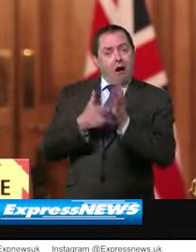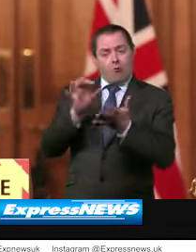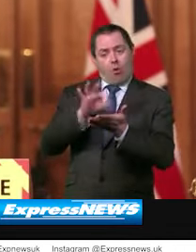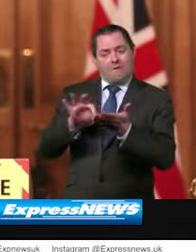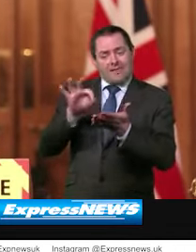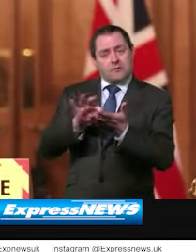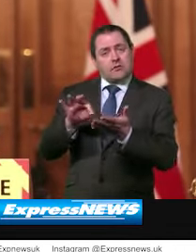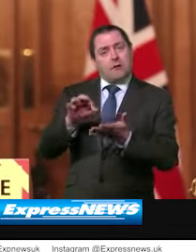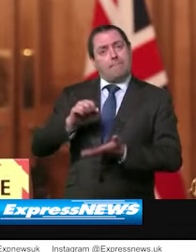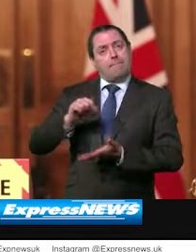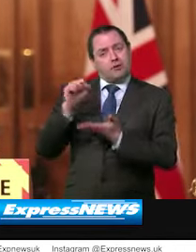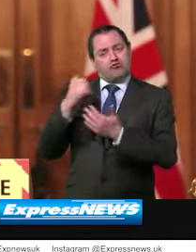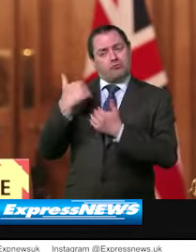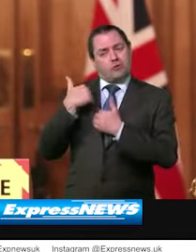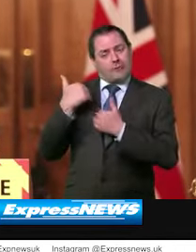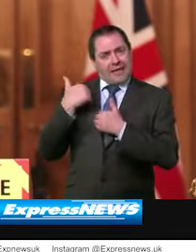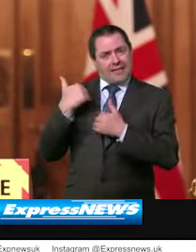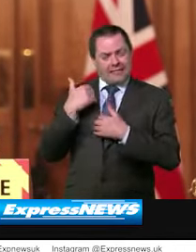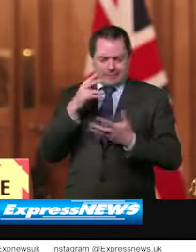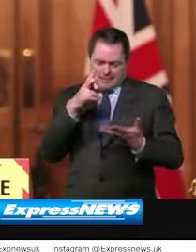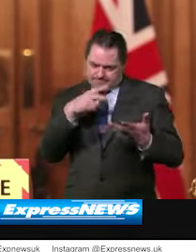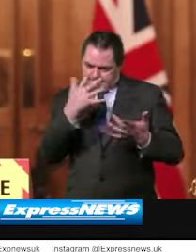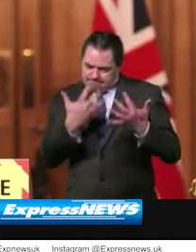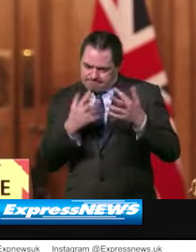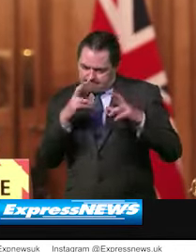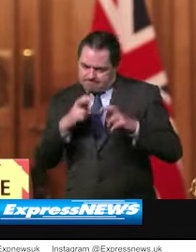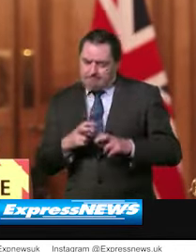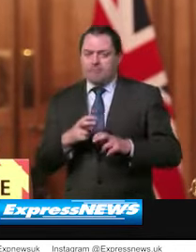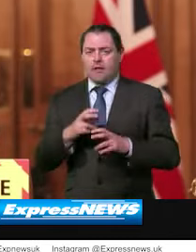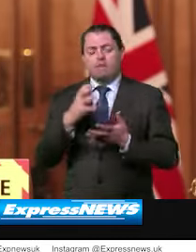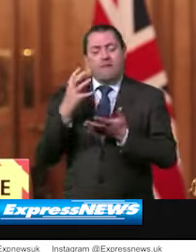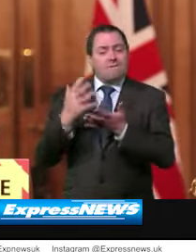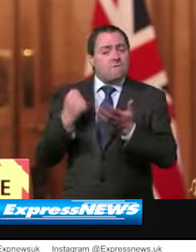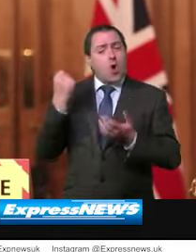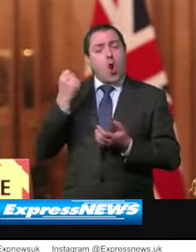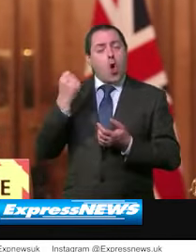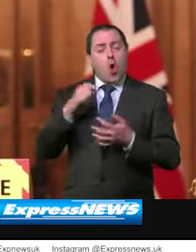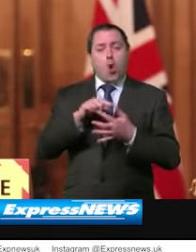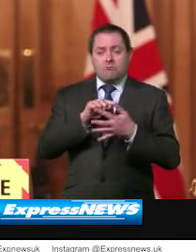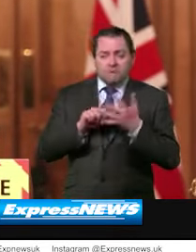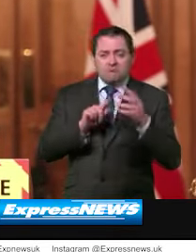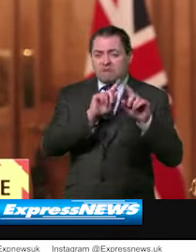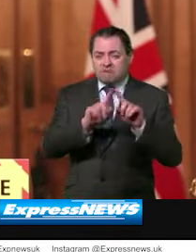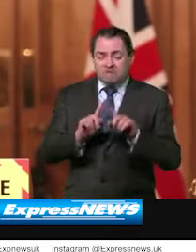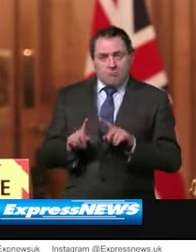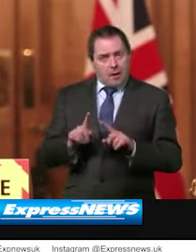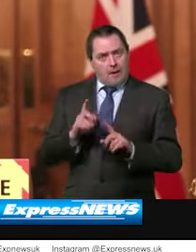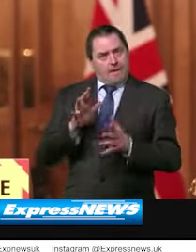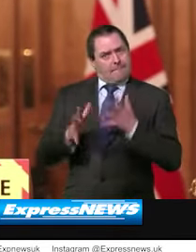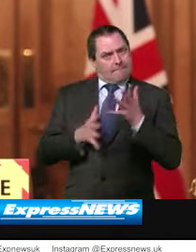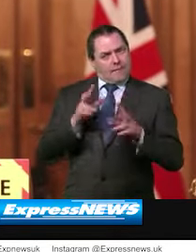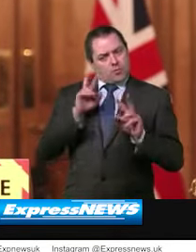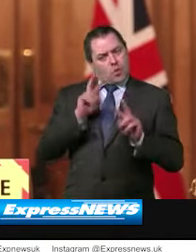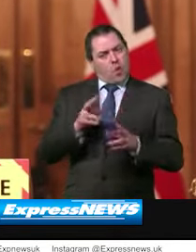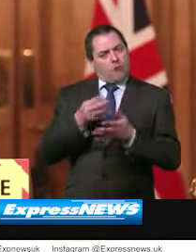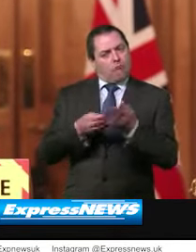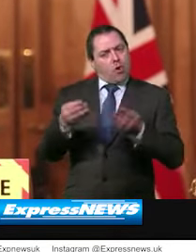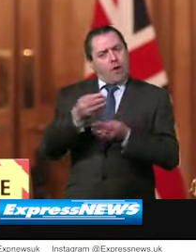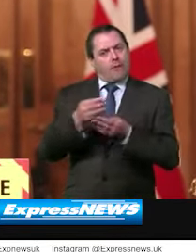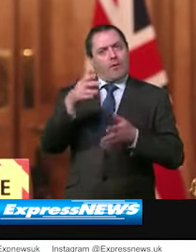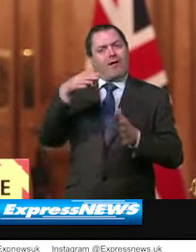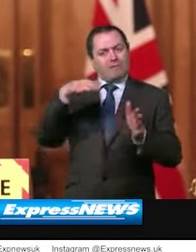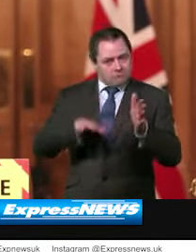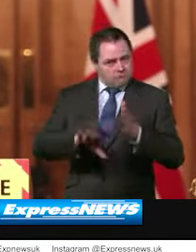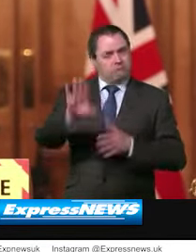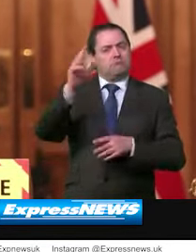intervenciones como la licencia y ahora se espera que la economía se recupere más rápidamente se perderán menos